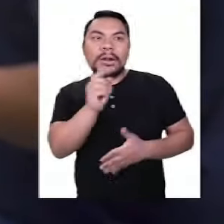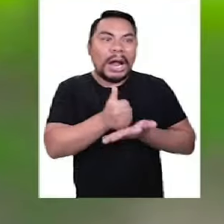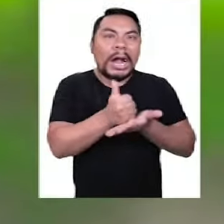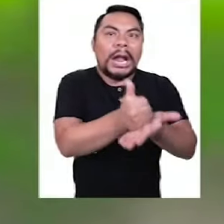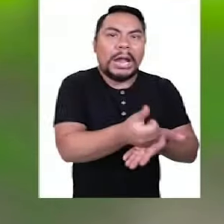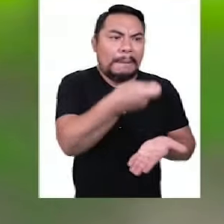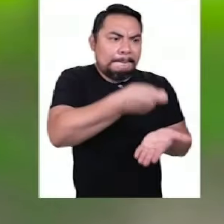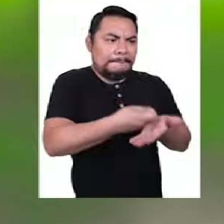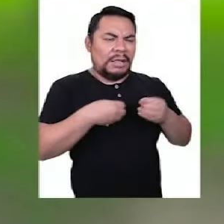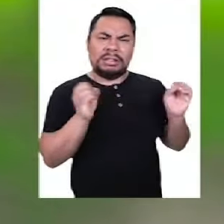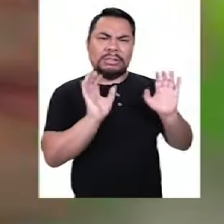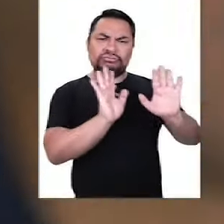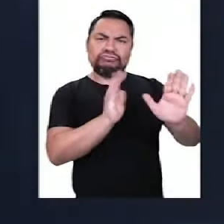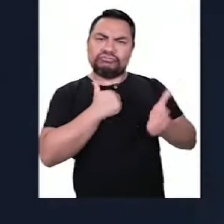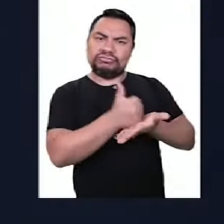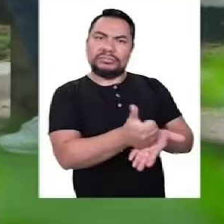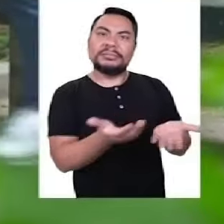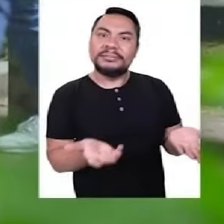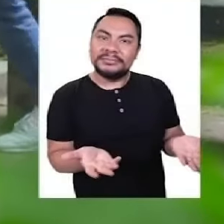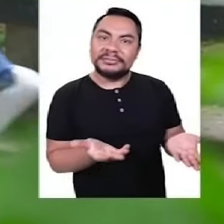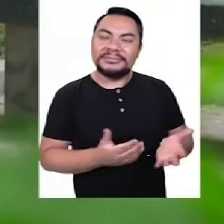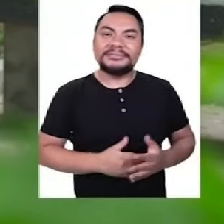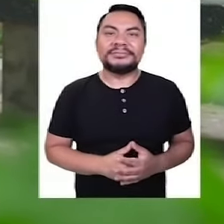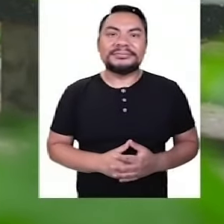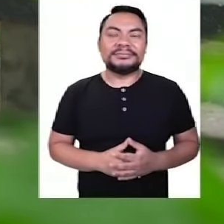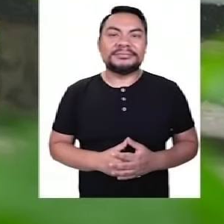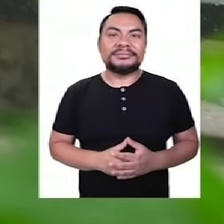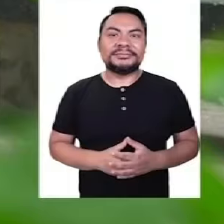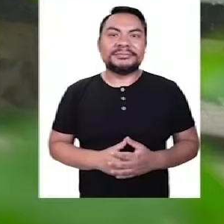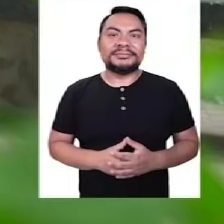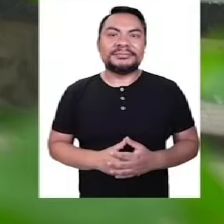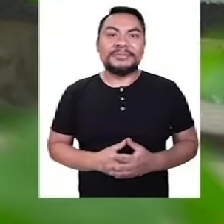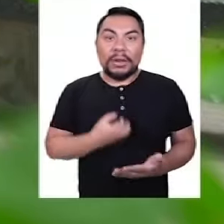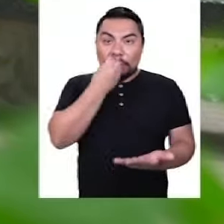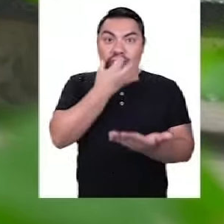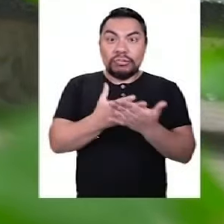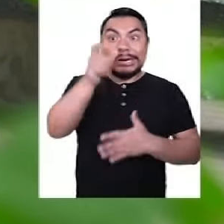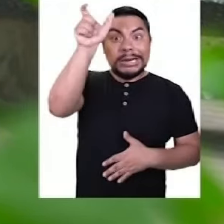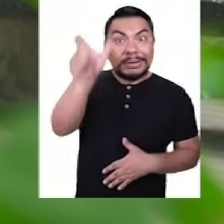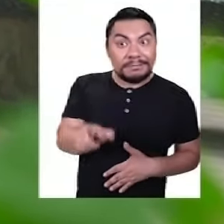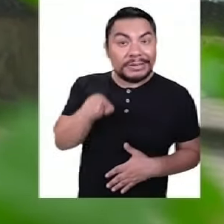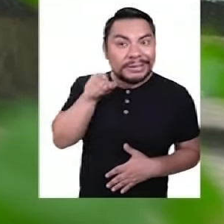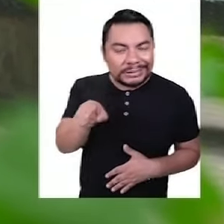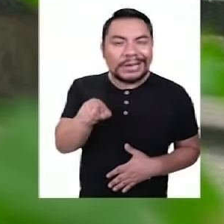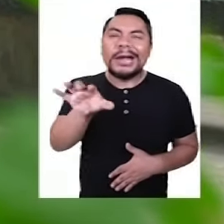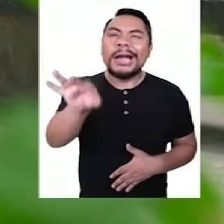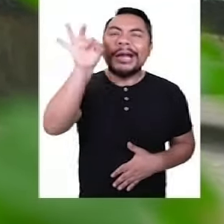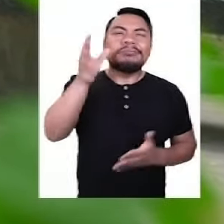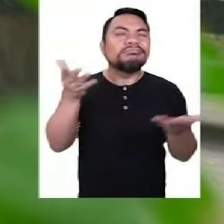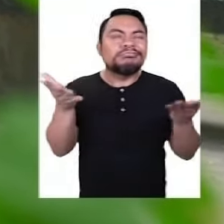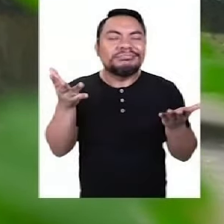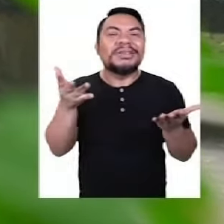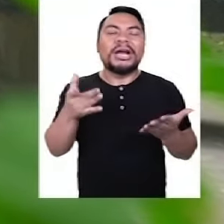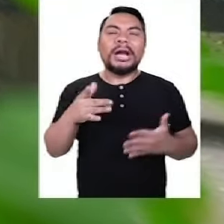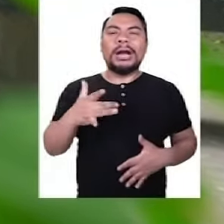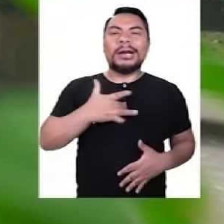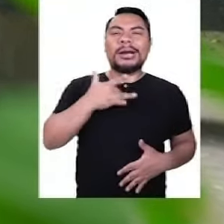ayuda sin esperar nada a cambio señora Permítame ayudarla por favor un buen ciudadano elige